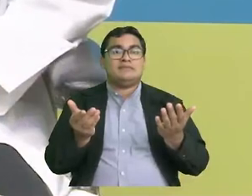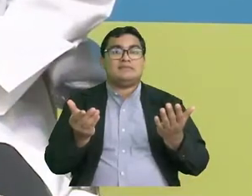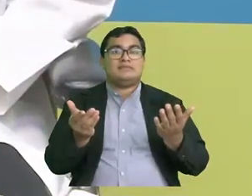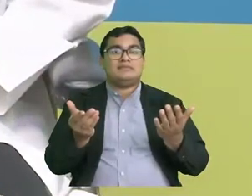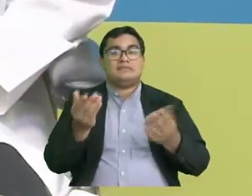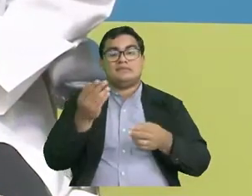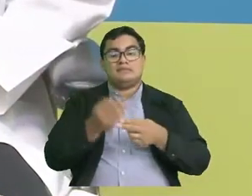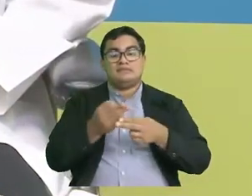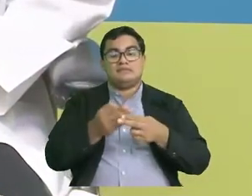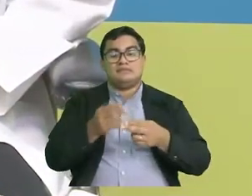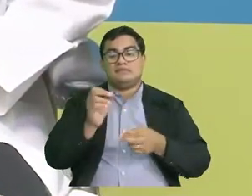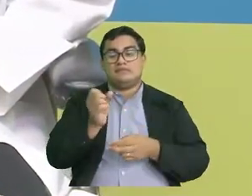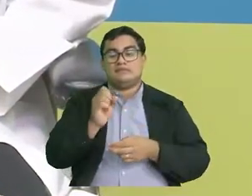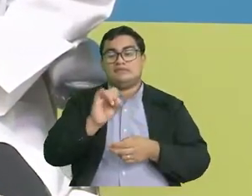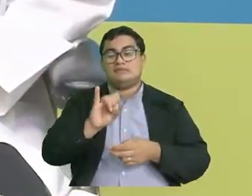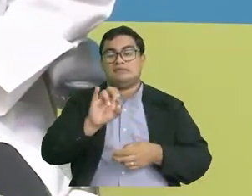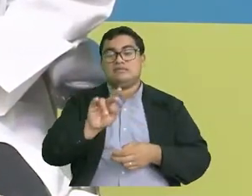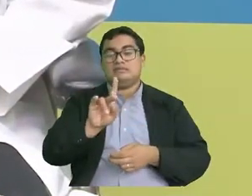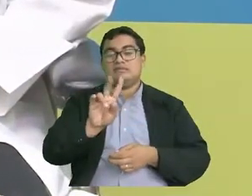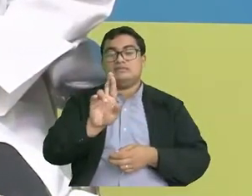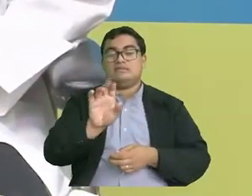que se llama síndrome de Turner.